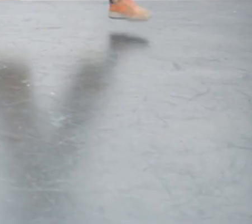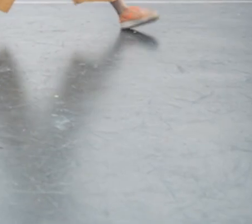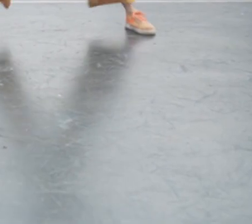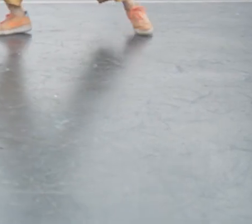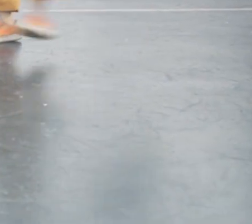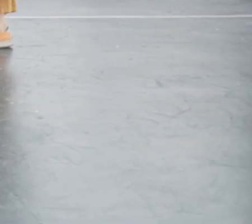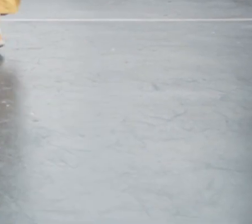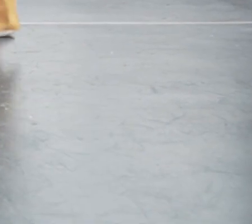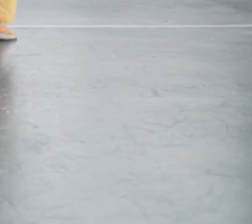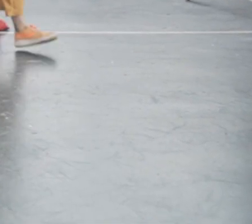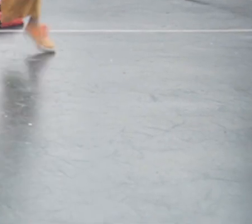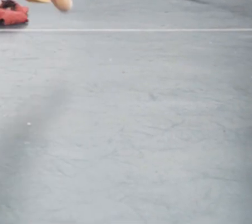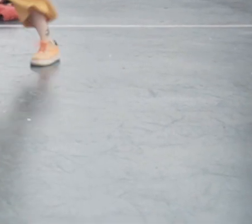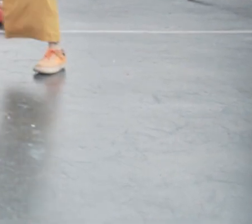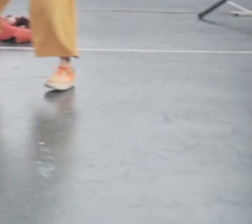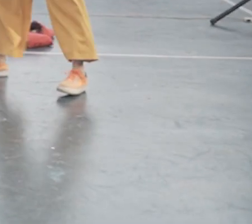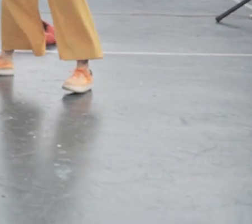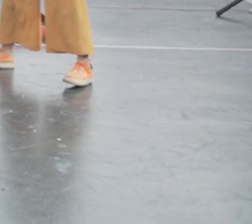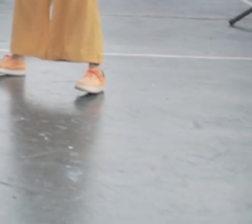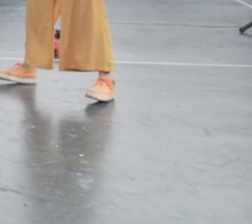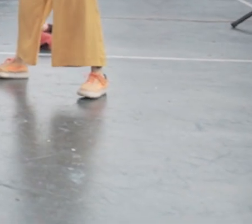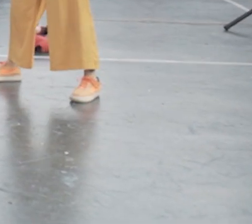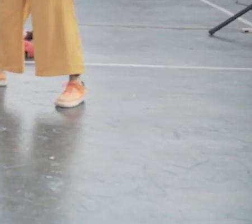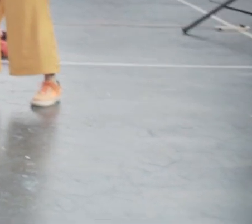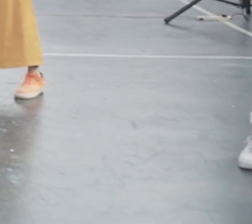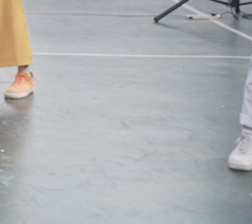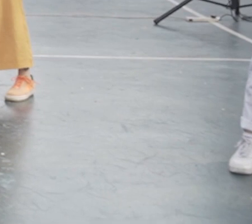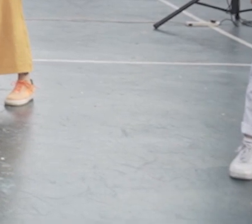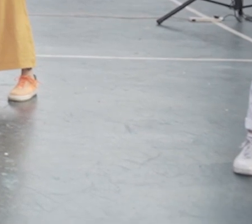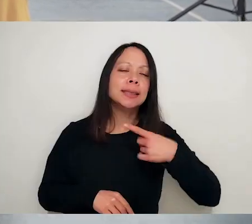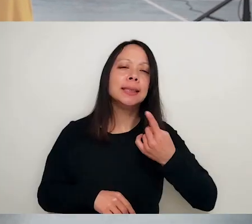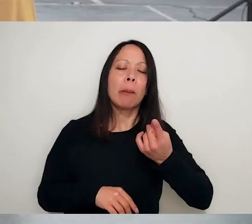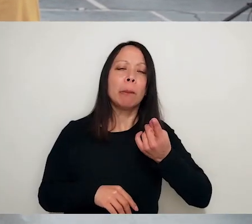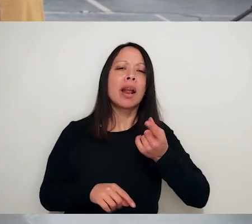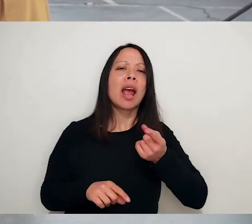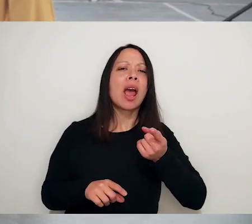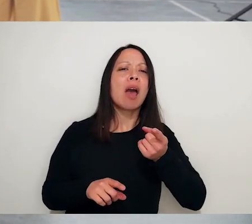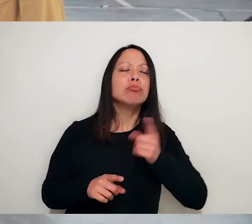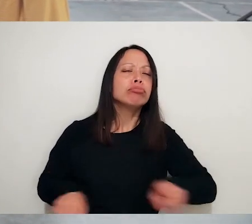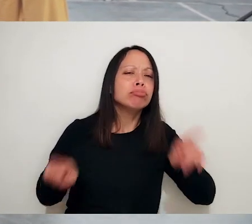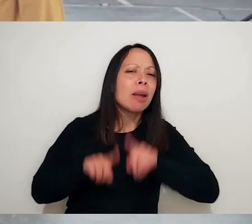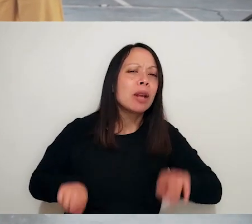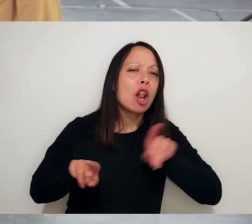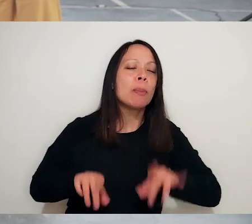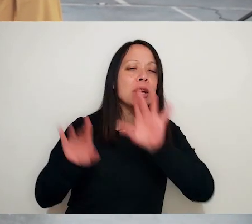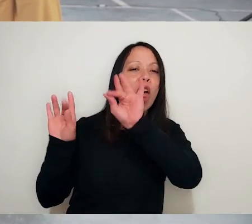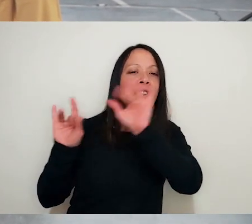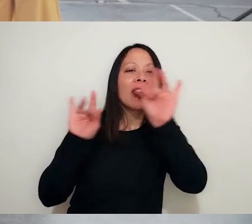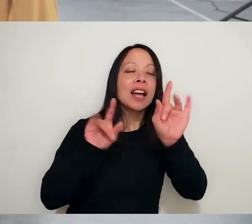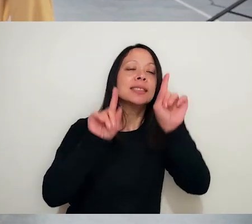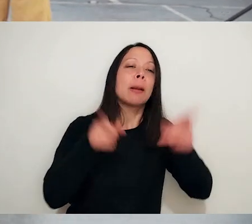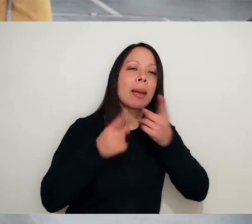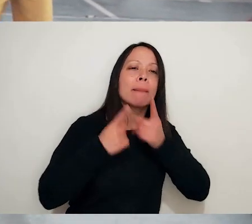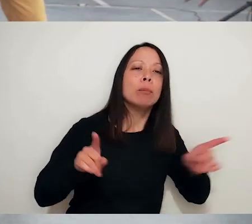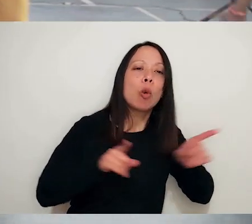hacen pasos de hip hop por separado, mientras los demás observan. Y siempre como lo mismo, tanto desde la danza como desde la música,